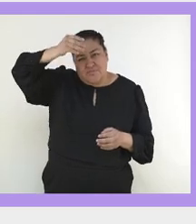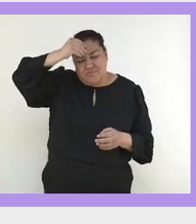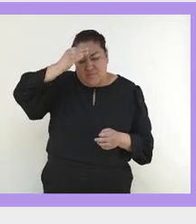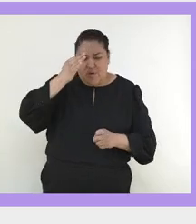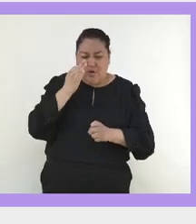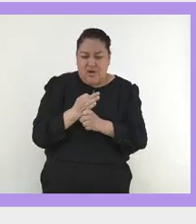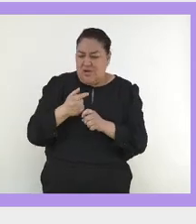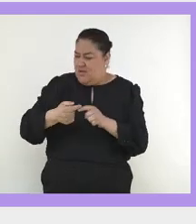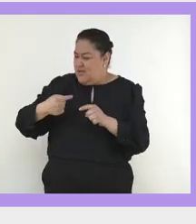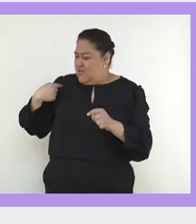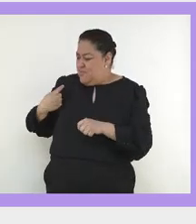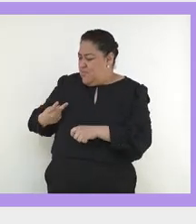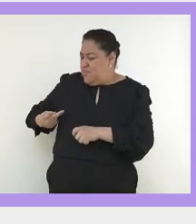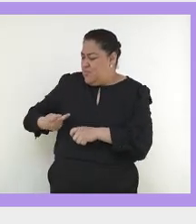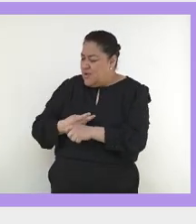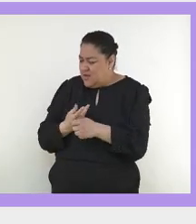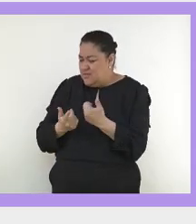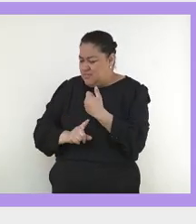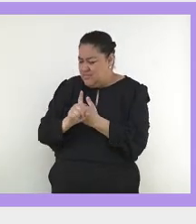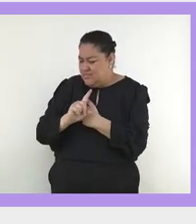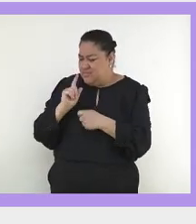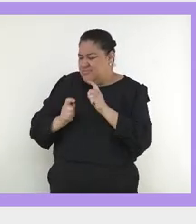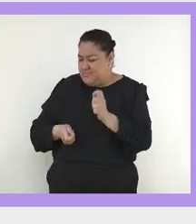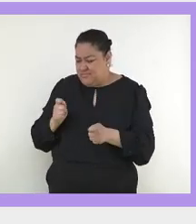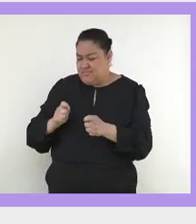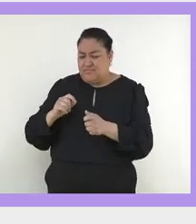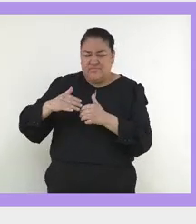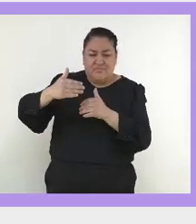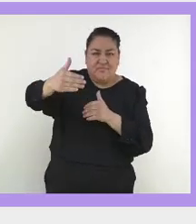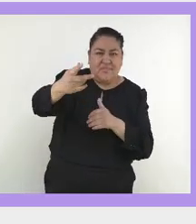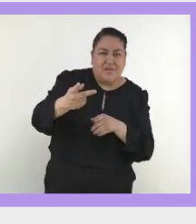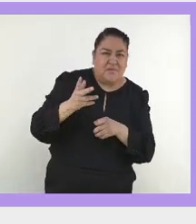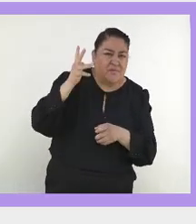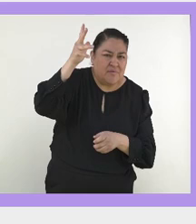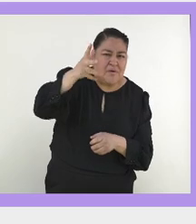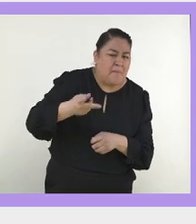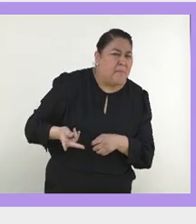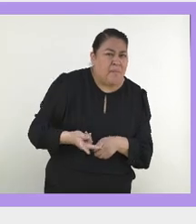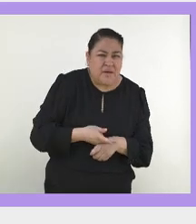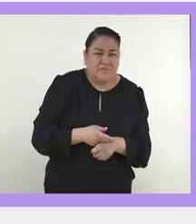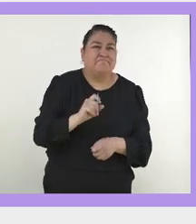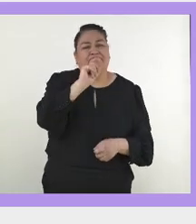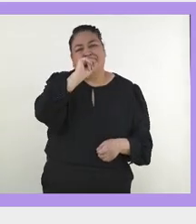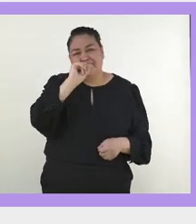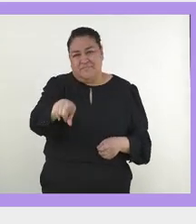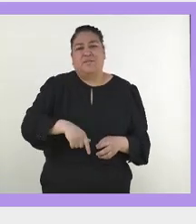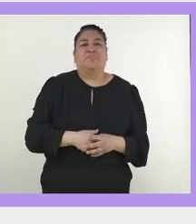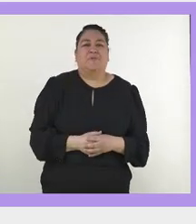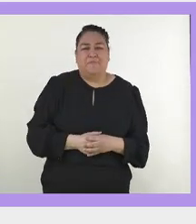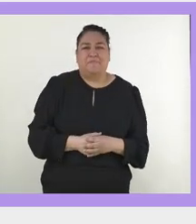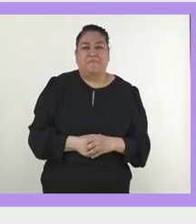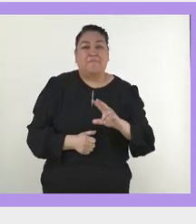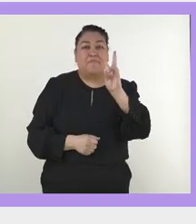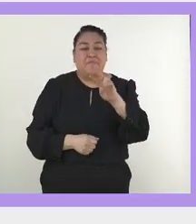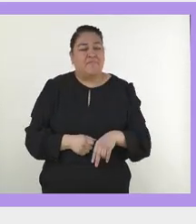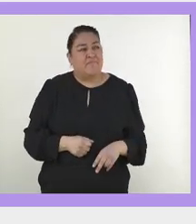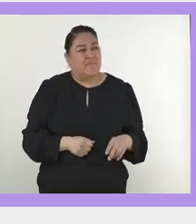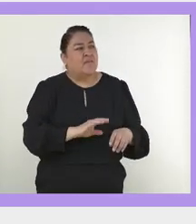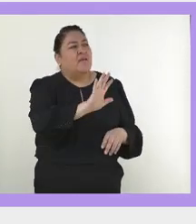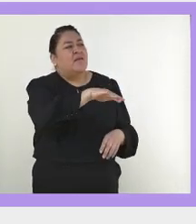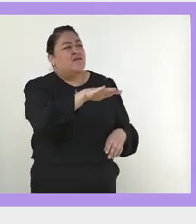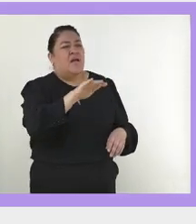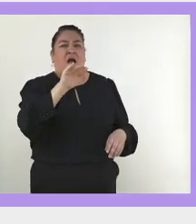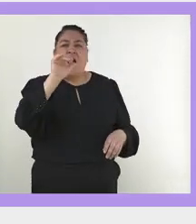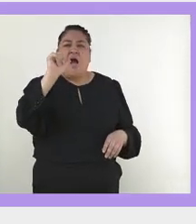vamos no me parece correcto y en una palabra que que dijiste mucho y me parece fundamental Andrea es estructura porque